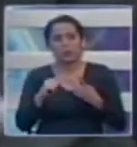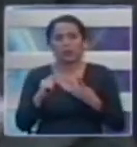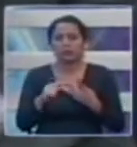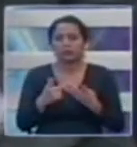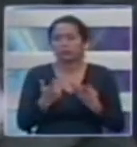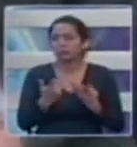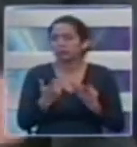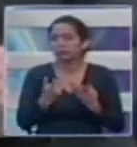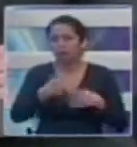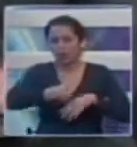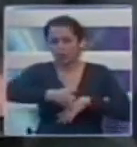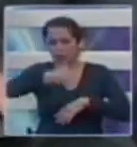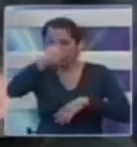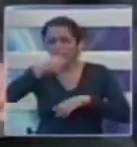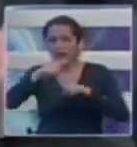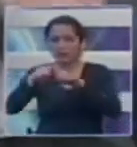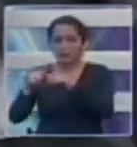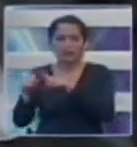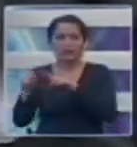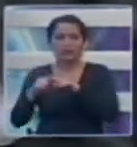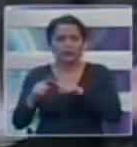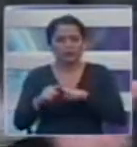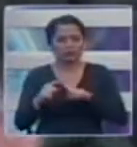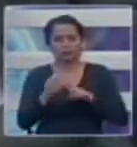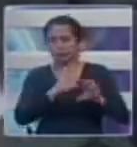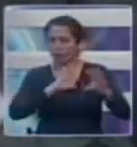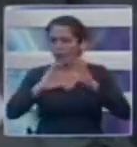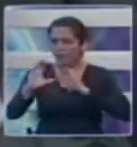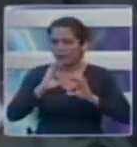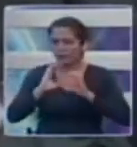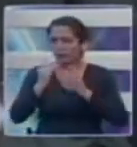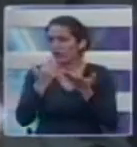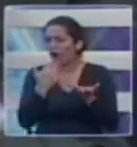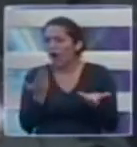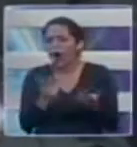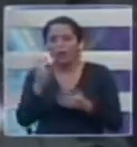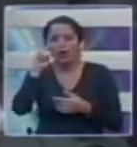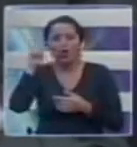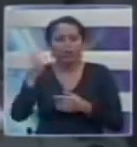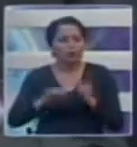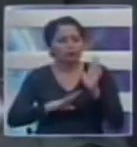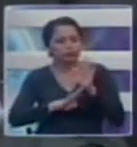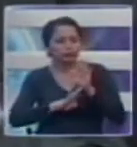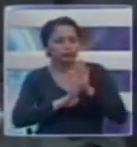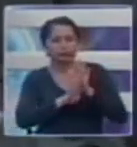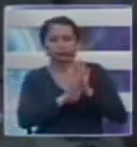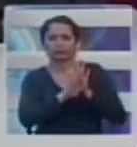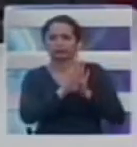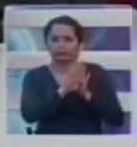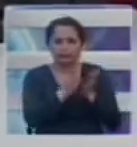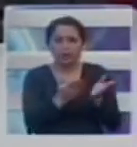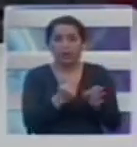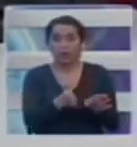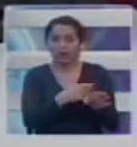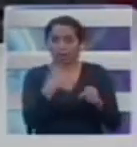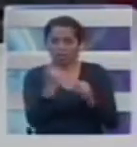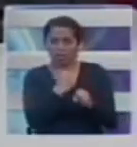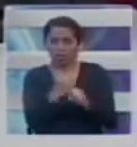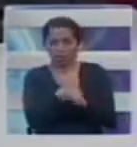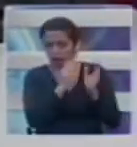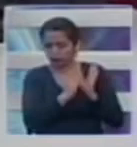en conclusión se pudo hablar de todo lo que ha pasado en el turismo, cómo se ha venido trabajando en el